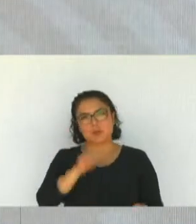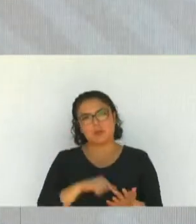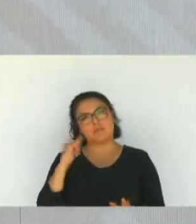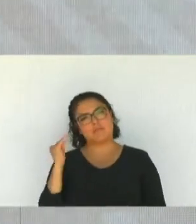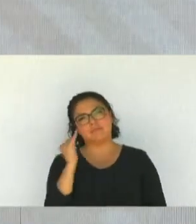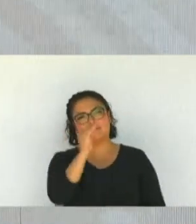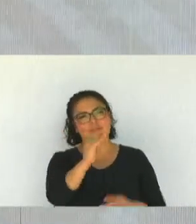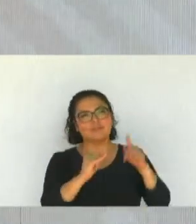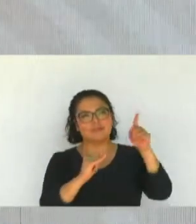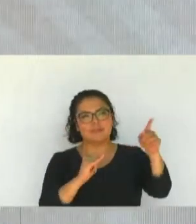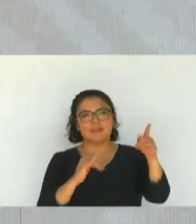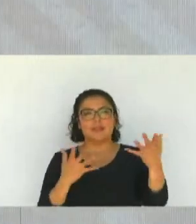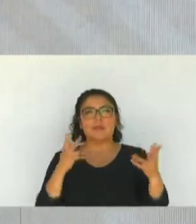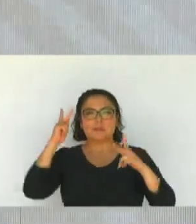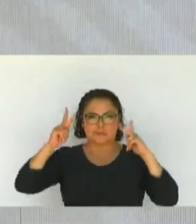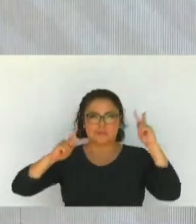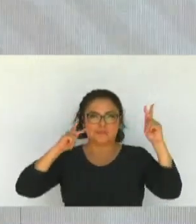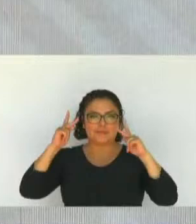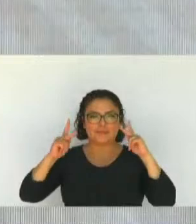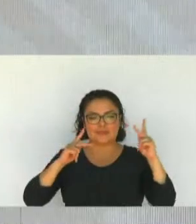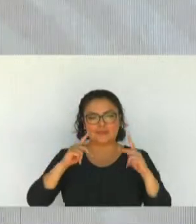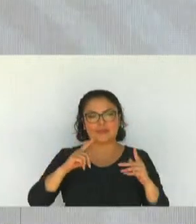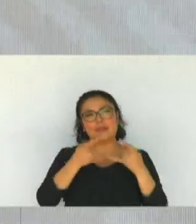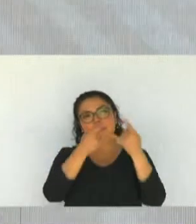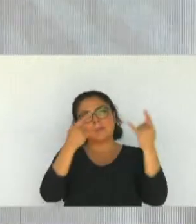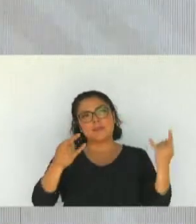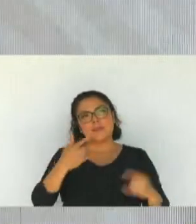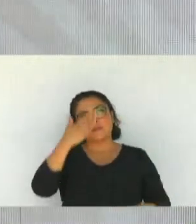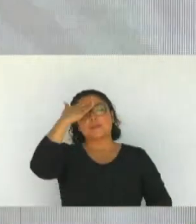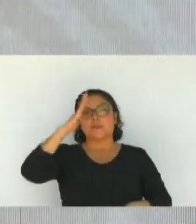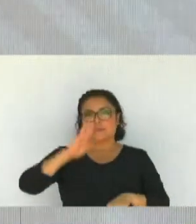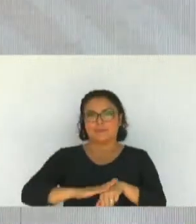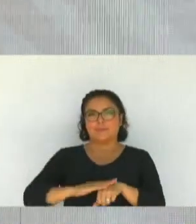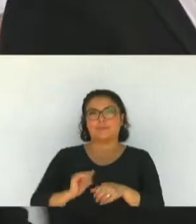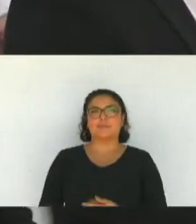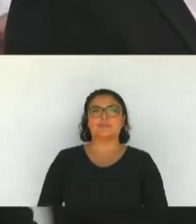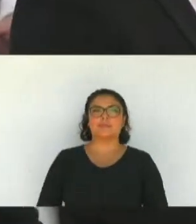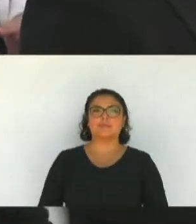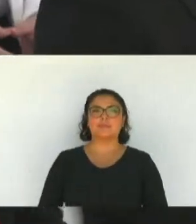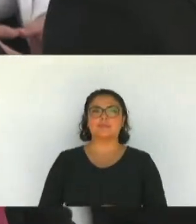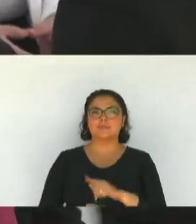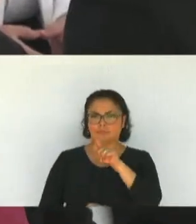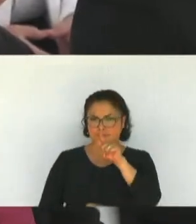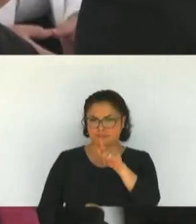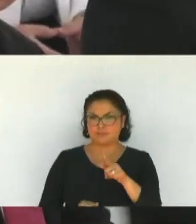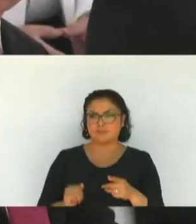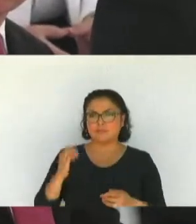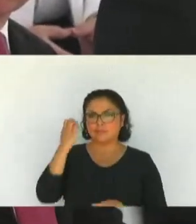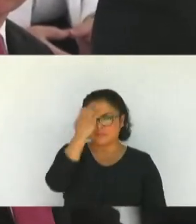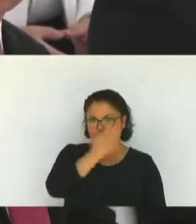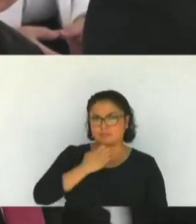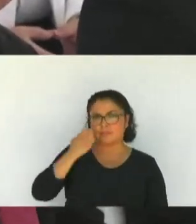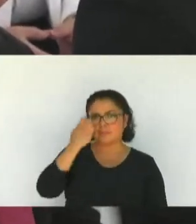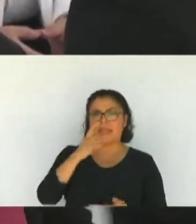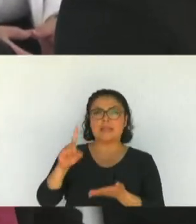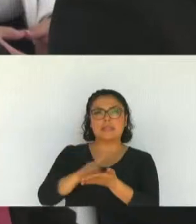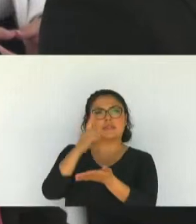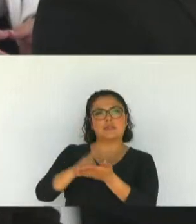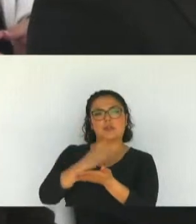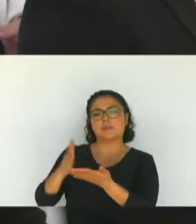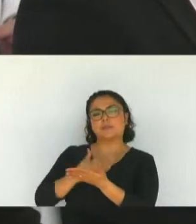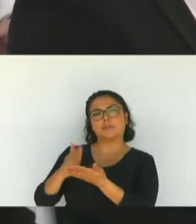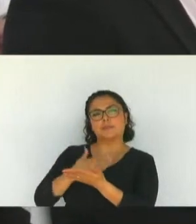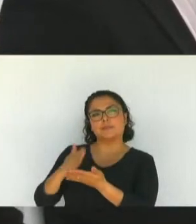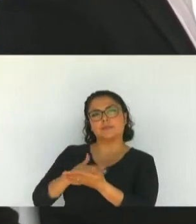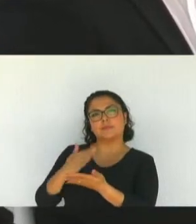historia puede ser una gran maestra. Si ustedes revisan qué dice la Real Academia de la Lengua sobre el